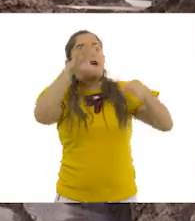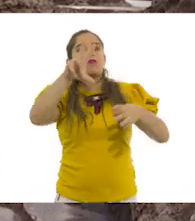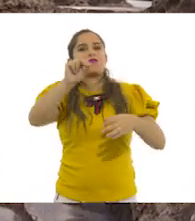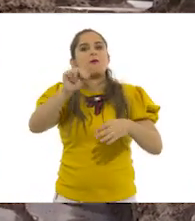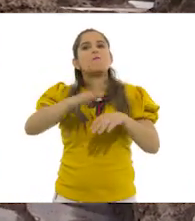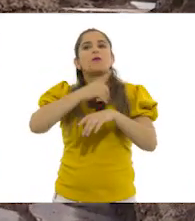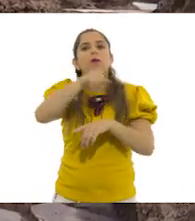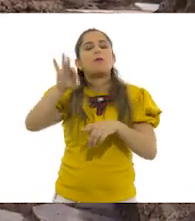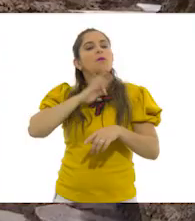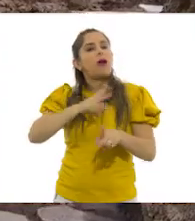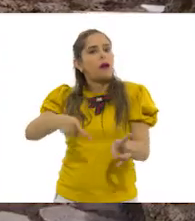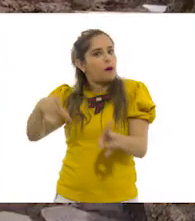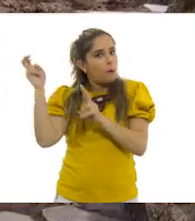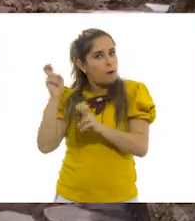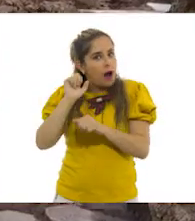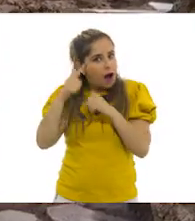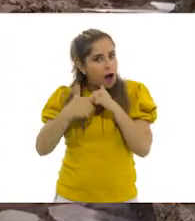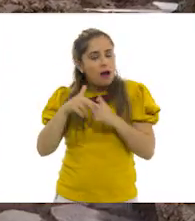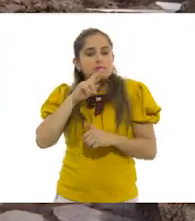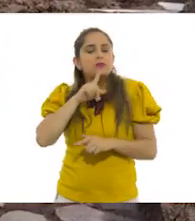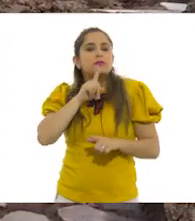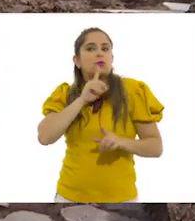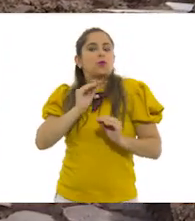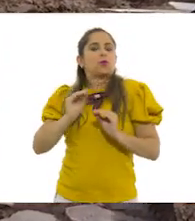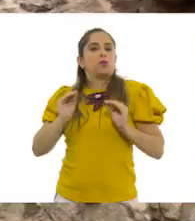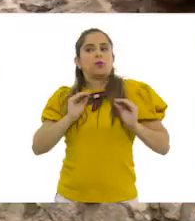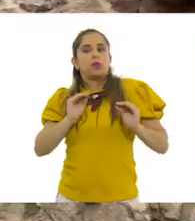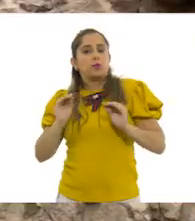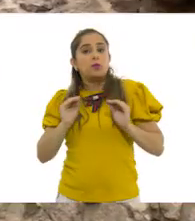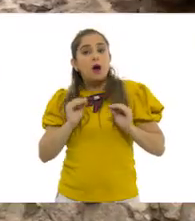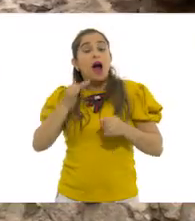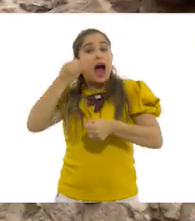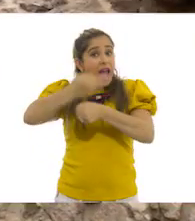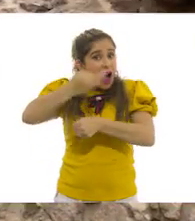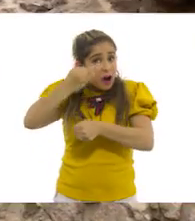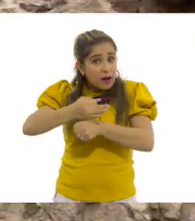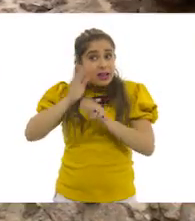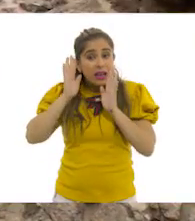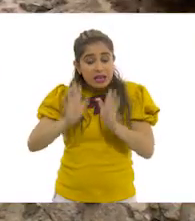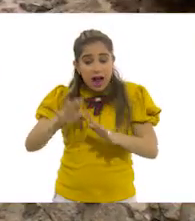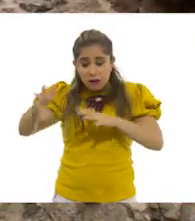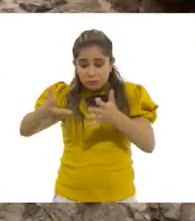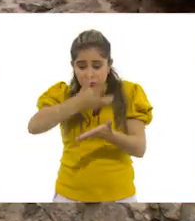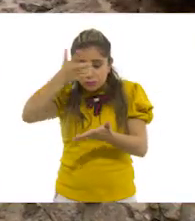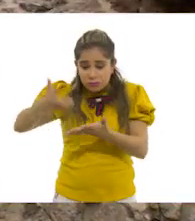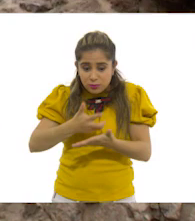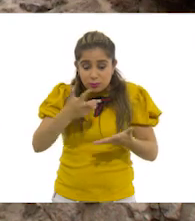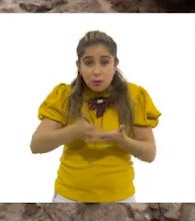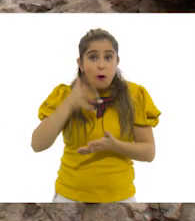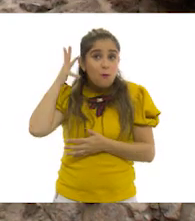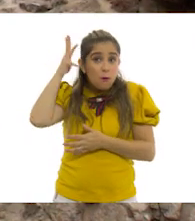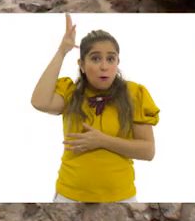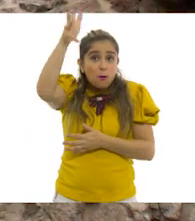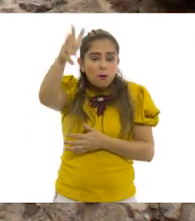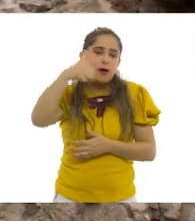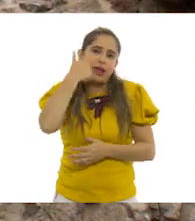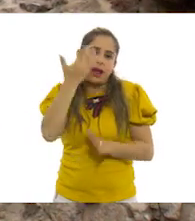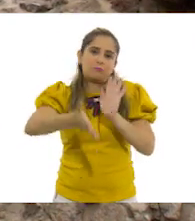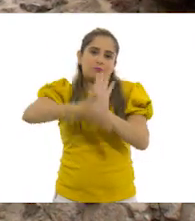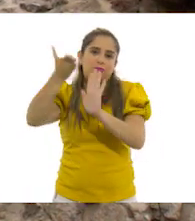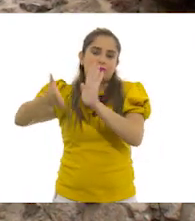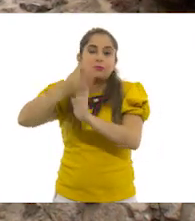públicas, pero en el futuro creo que lo que nos espera es que va a haber varios espacios como este, sí, va a haber